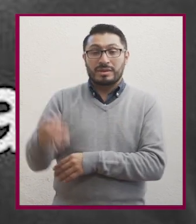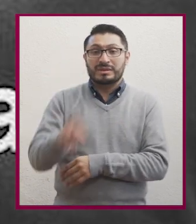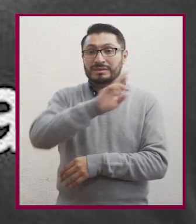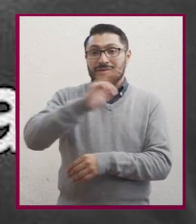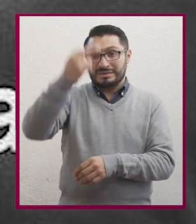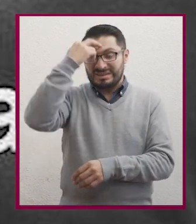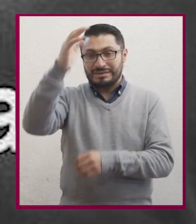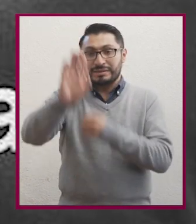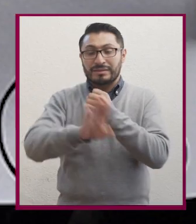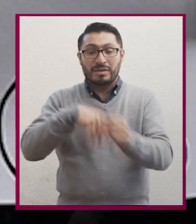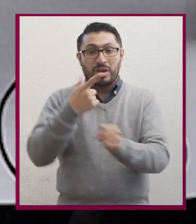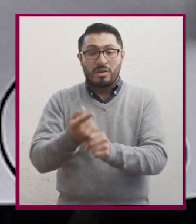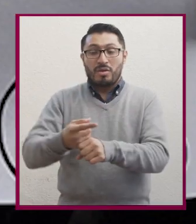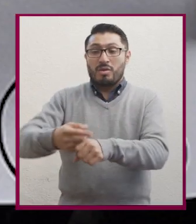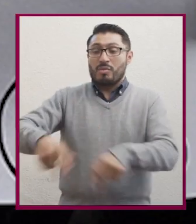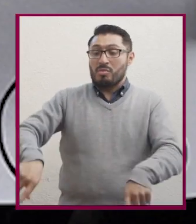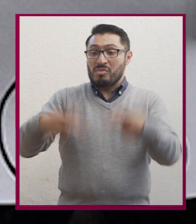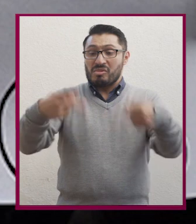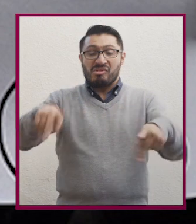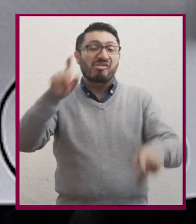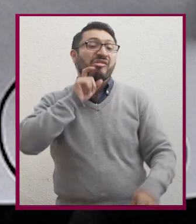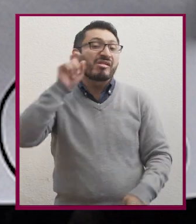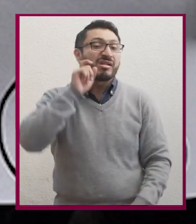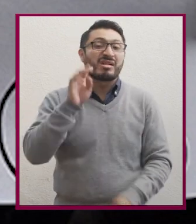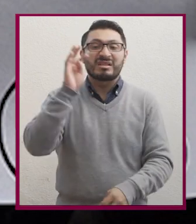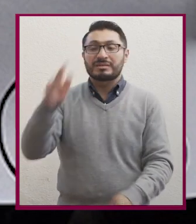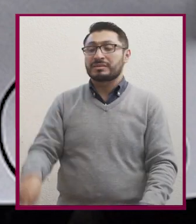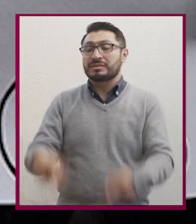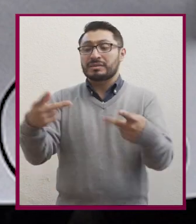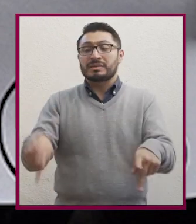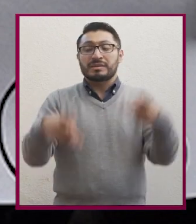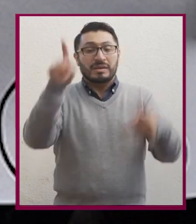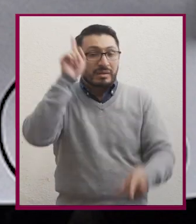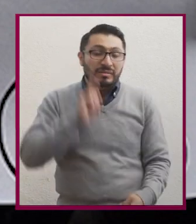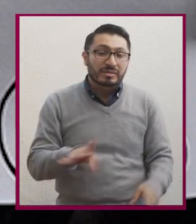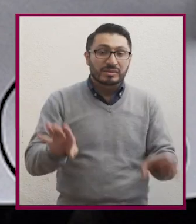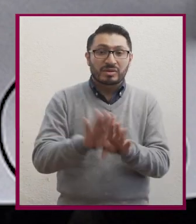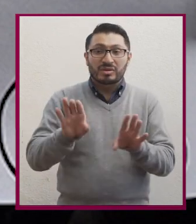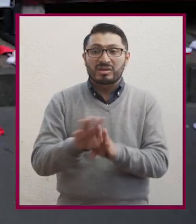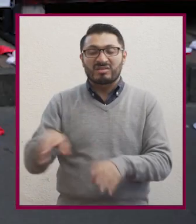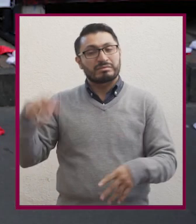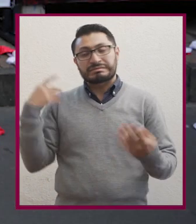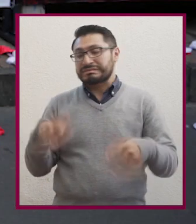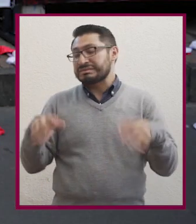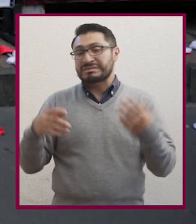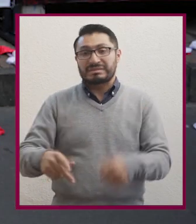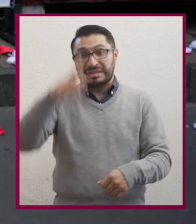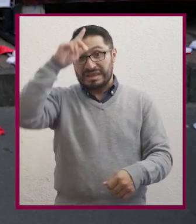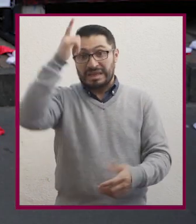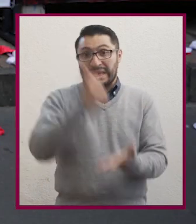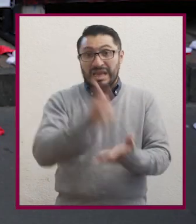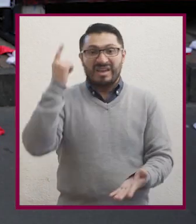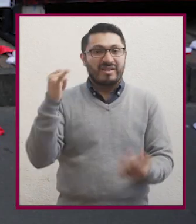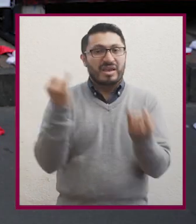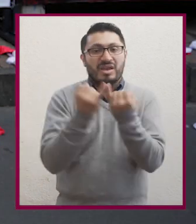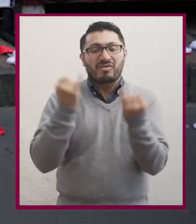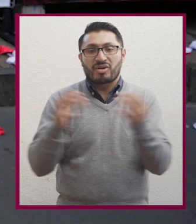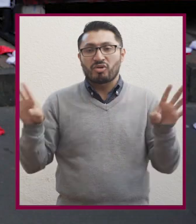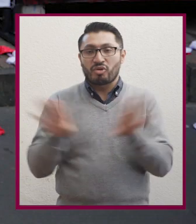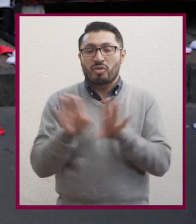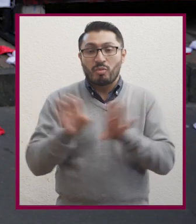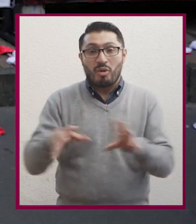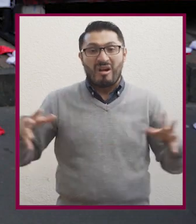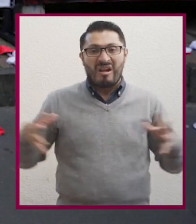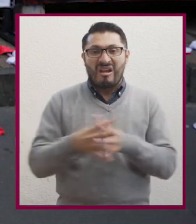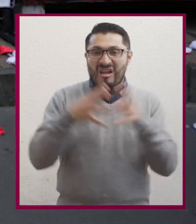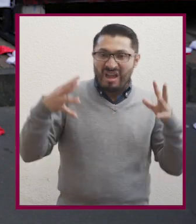y explotación sexual y la trata de mujeres como crímenes de lesa humanidad, también como crímenes de guerra e incluso